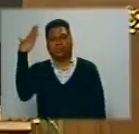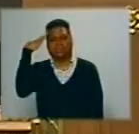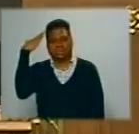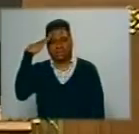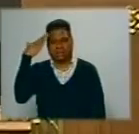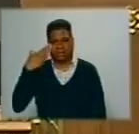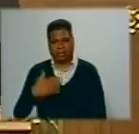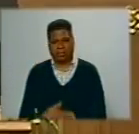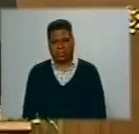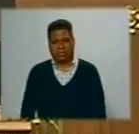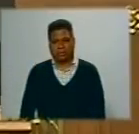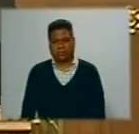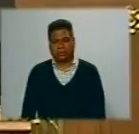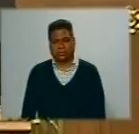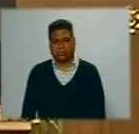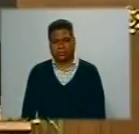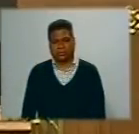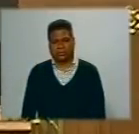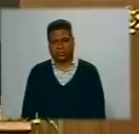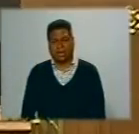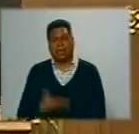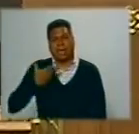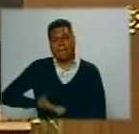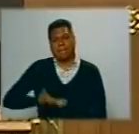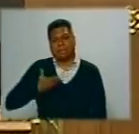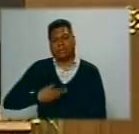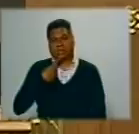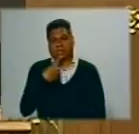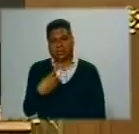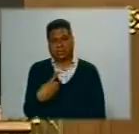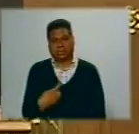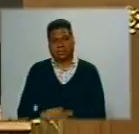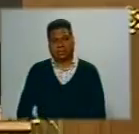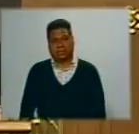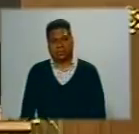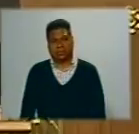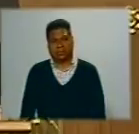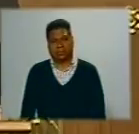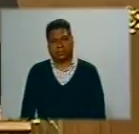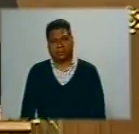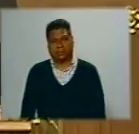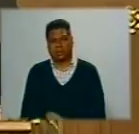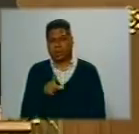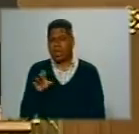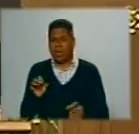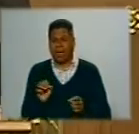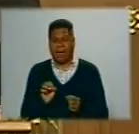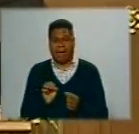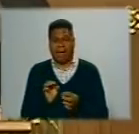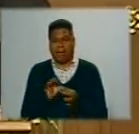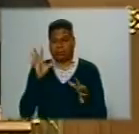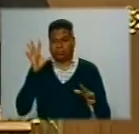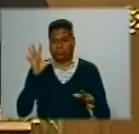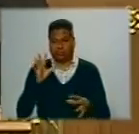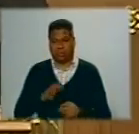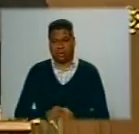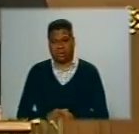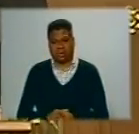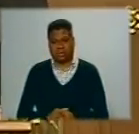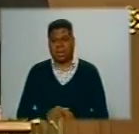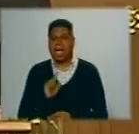es obvio y me parece importante resaltarlo, no es casual que este acto se